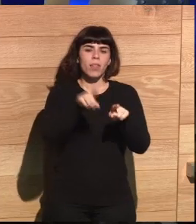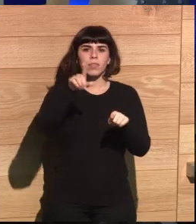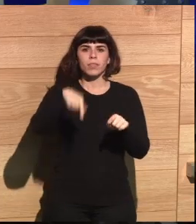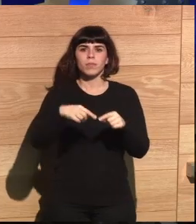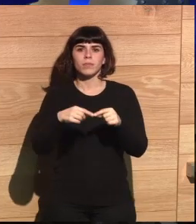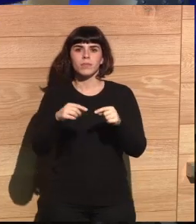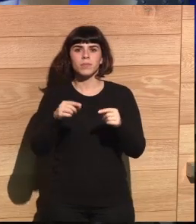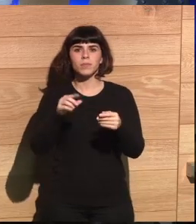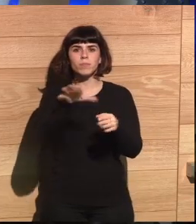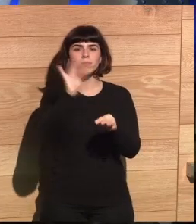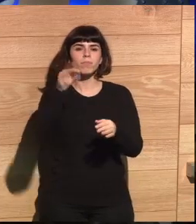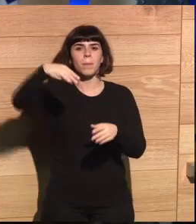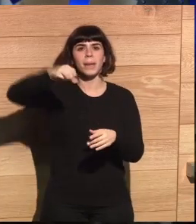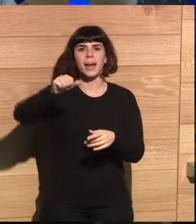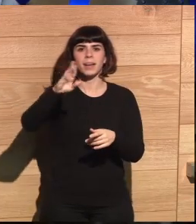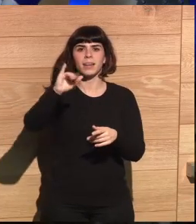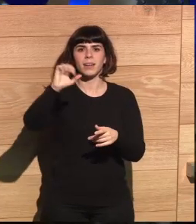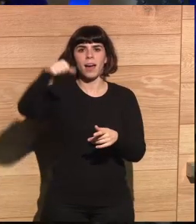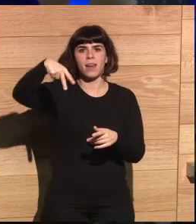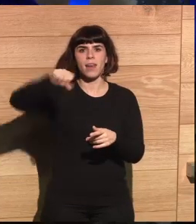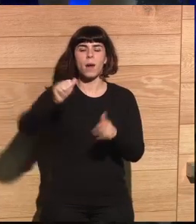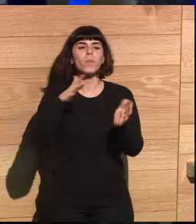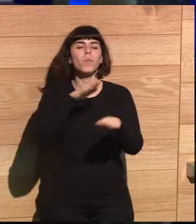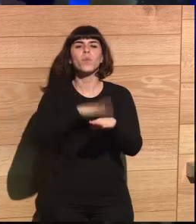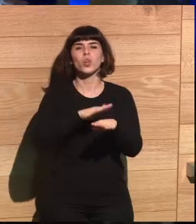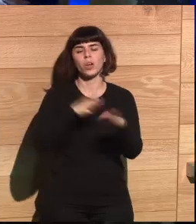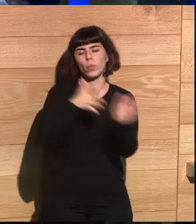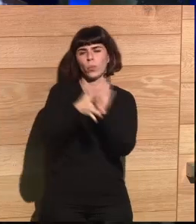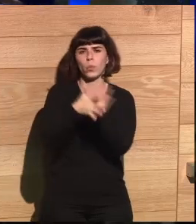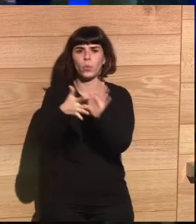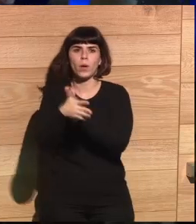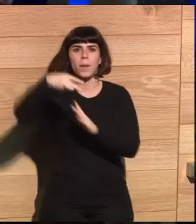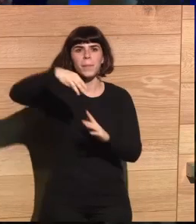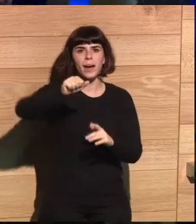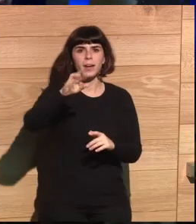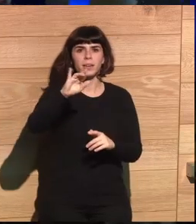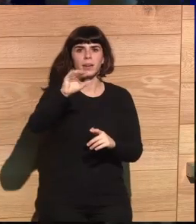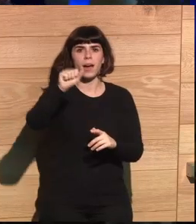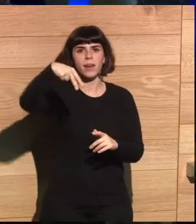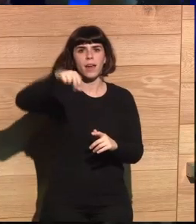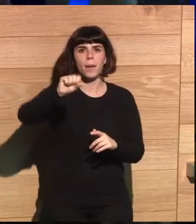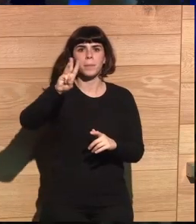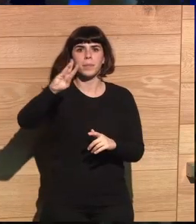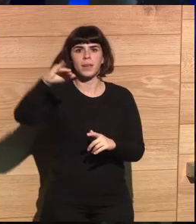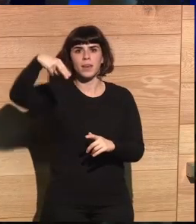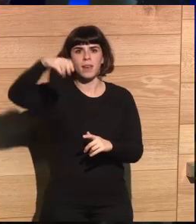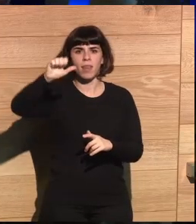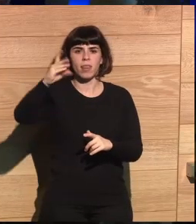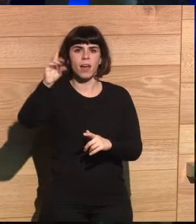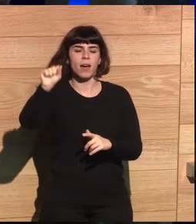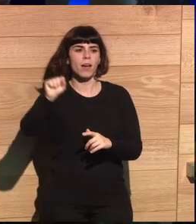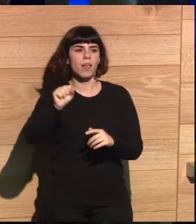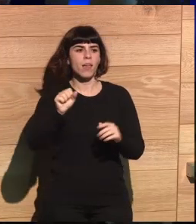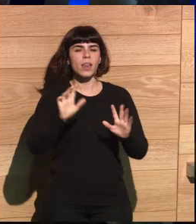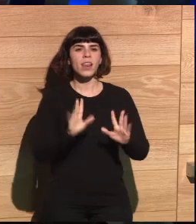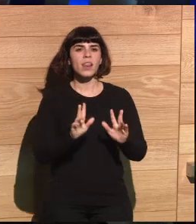protagonista, Mariana Pineda. Sí, yo les voy a contar a Mariana Pineda, la defensora de la libertad. Hace justo